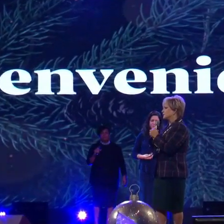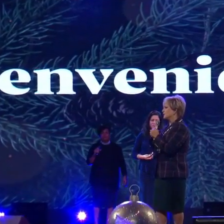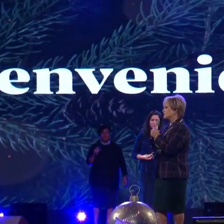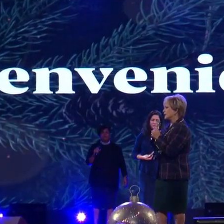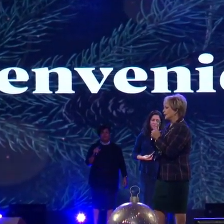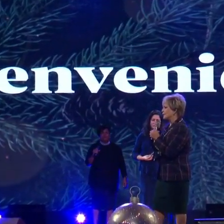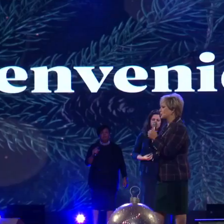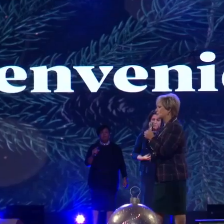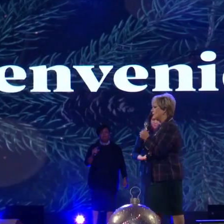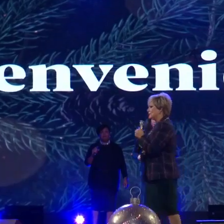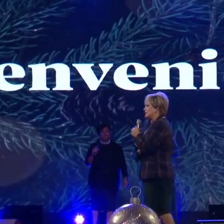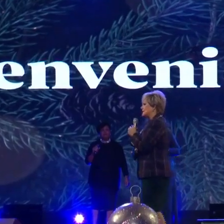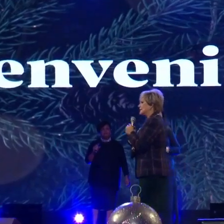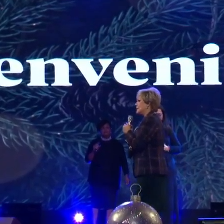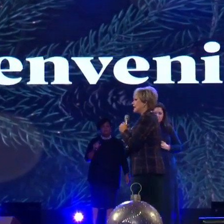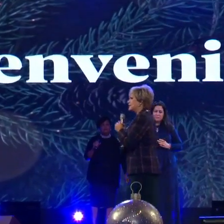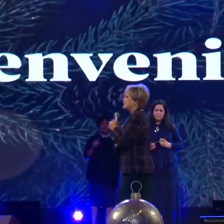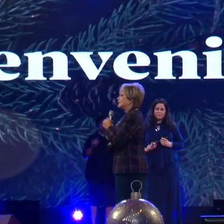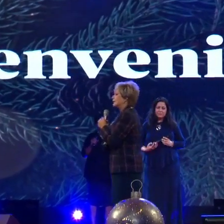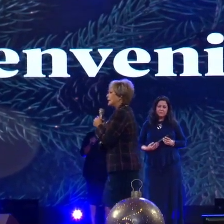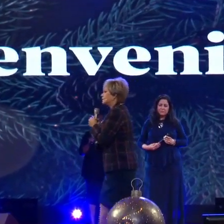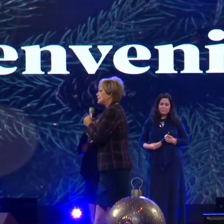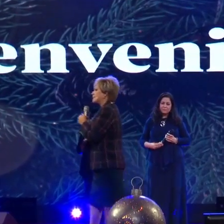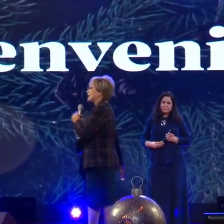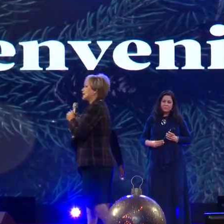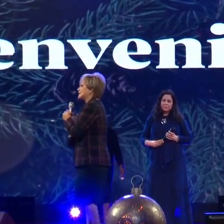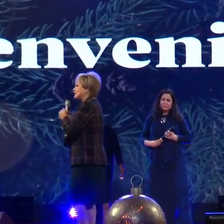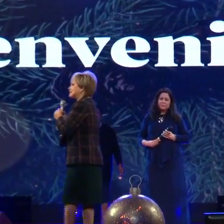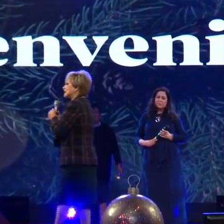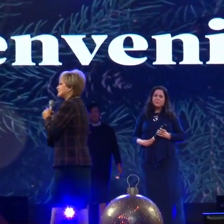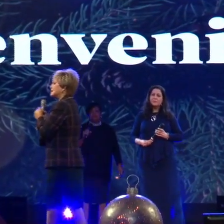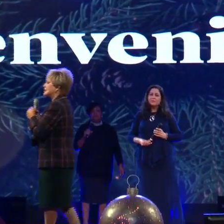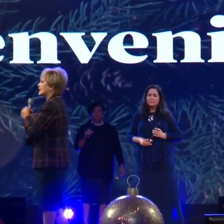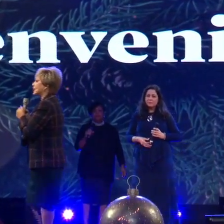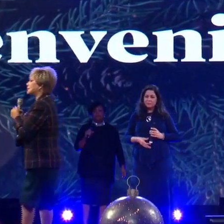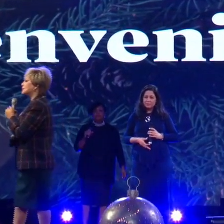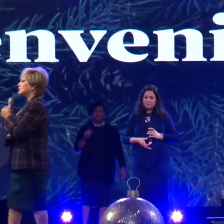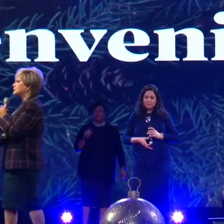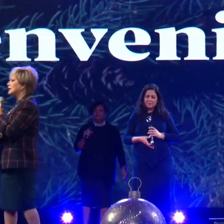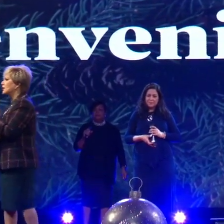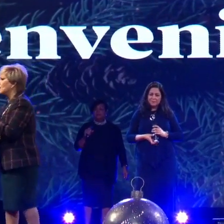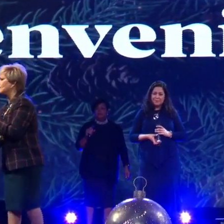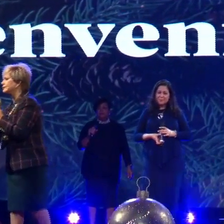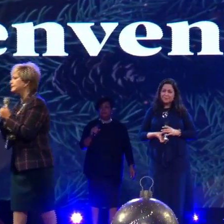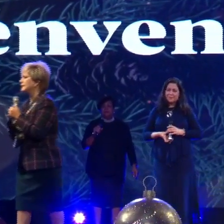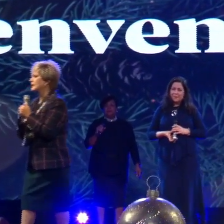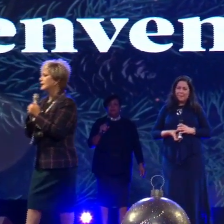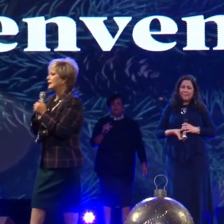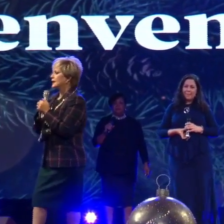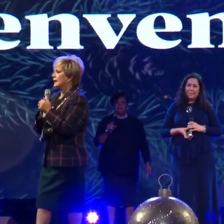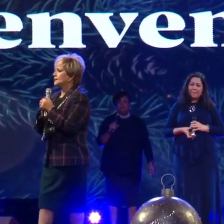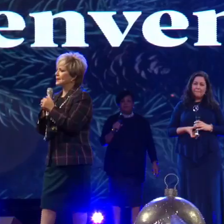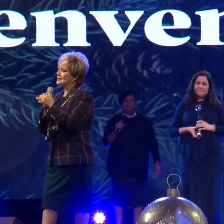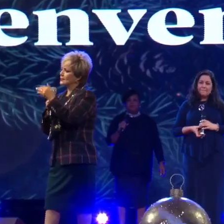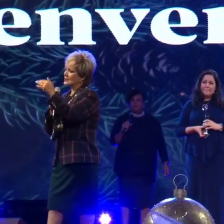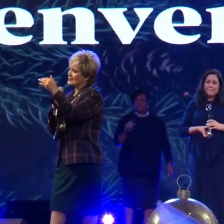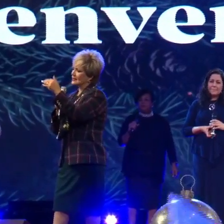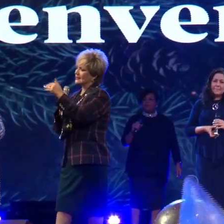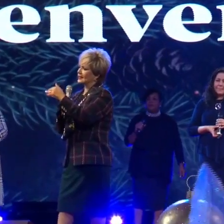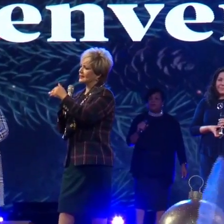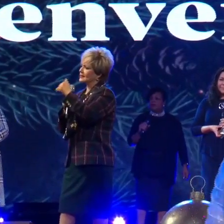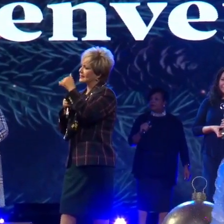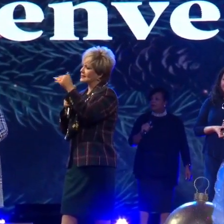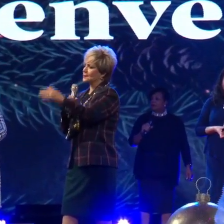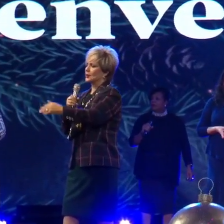De hecho, el apóstol Pablo nos enseña en Primera de Tesalonicenses capítulo 5, empieza una